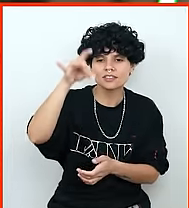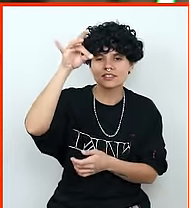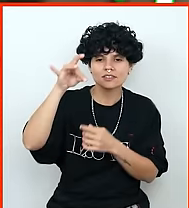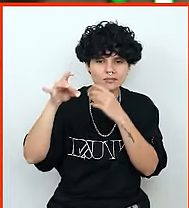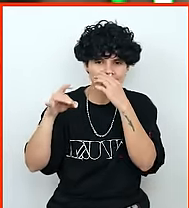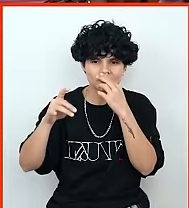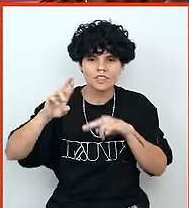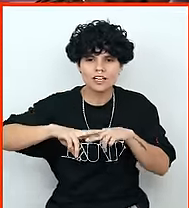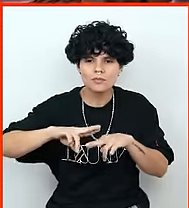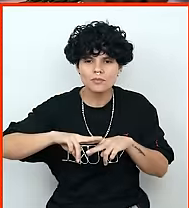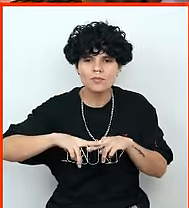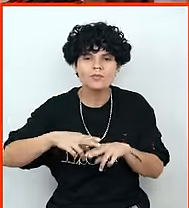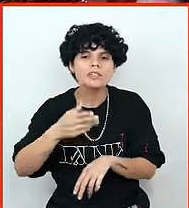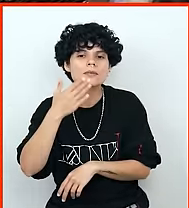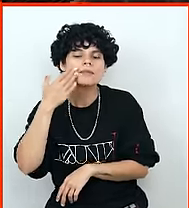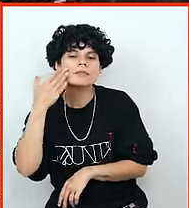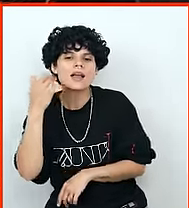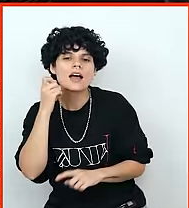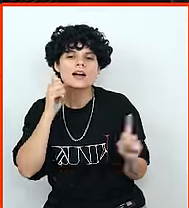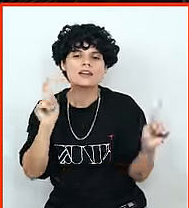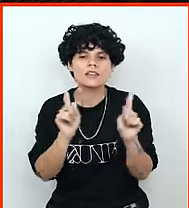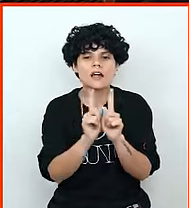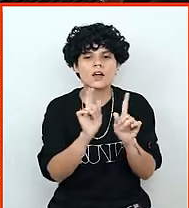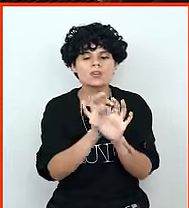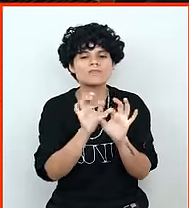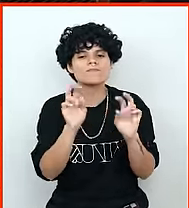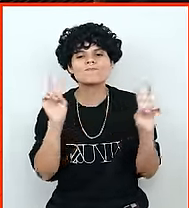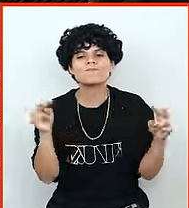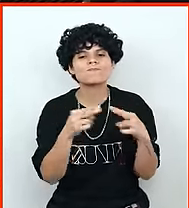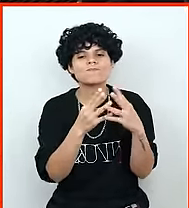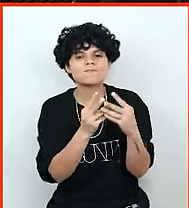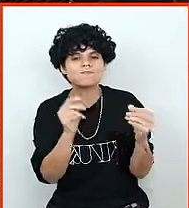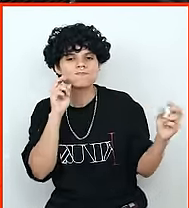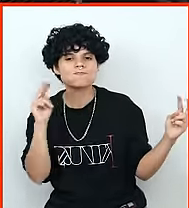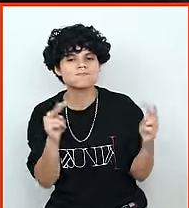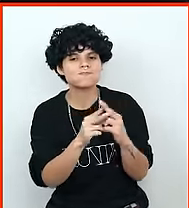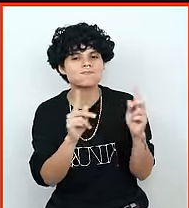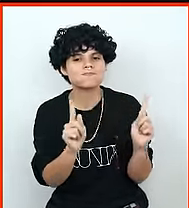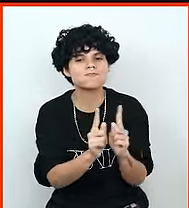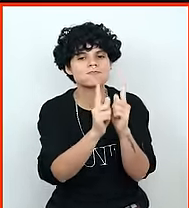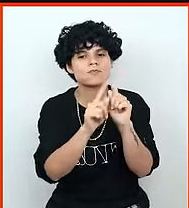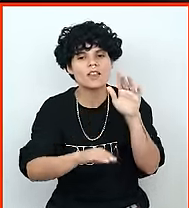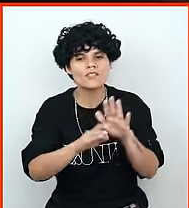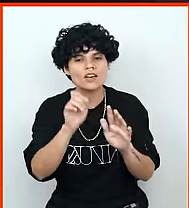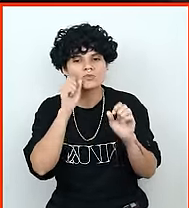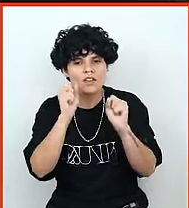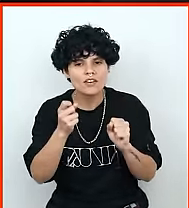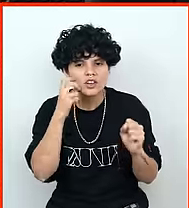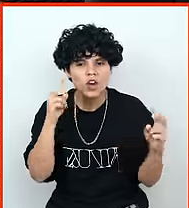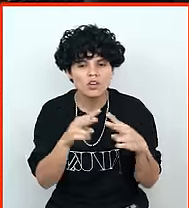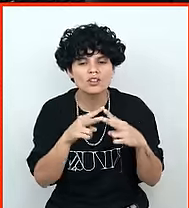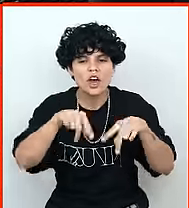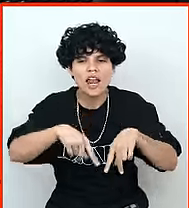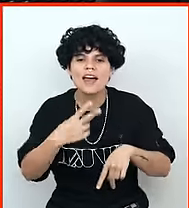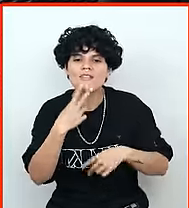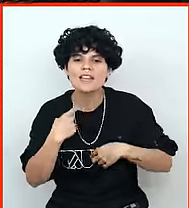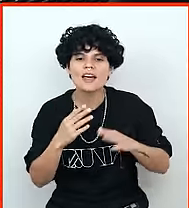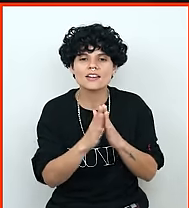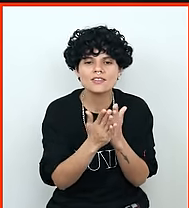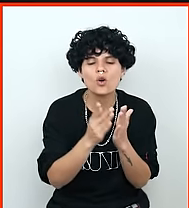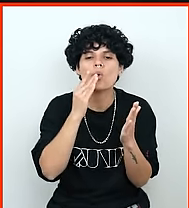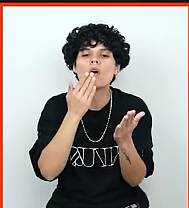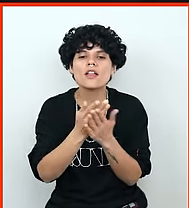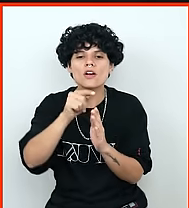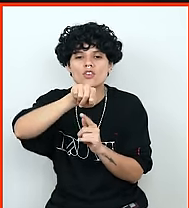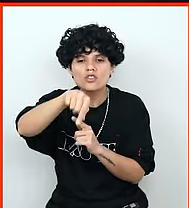este libro mágico. La rima. Blanca y Dalí nunca se vieron más. Se habrían llevado bien de haberse conocido, haber nacido una era más cerca de él. Es que a veces en el libro de la